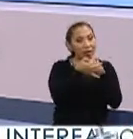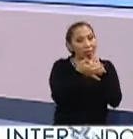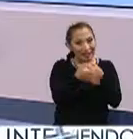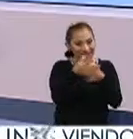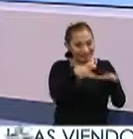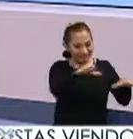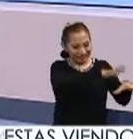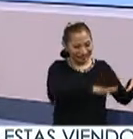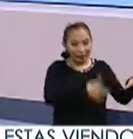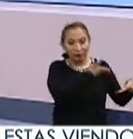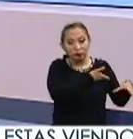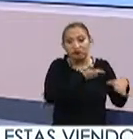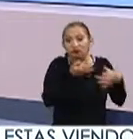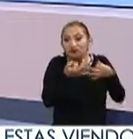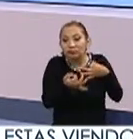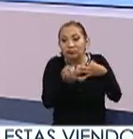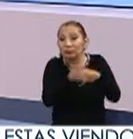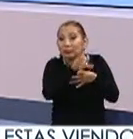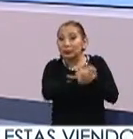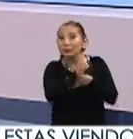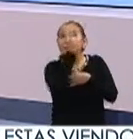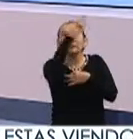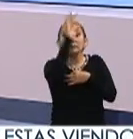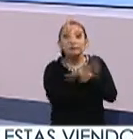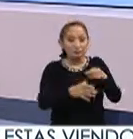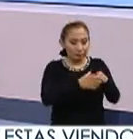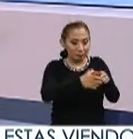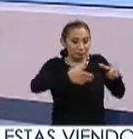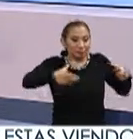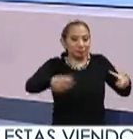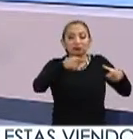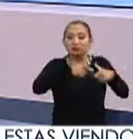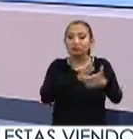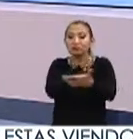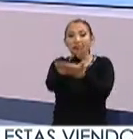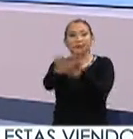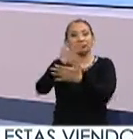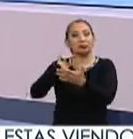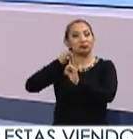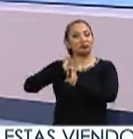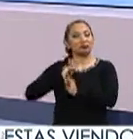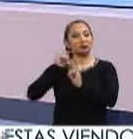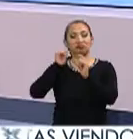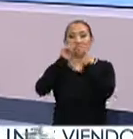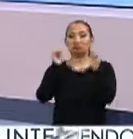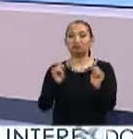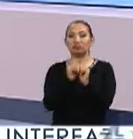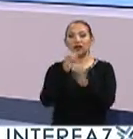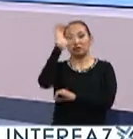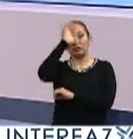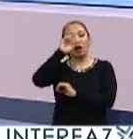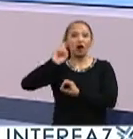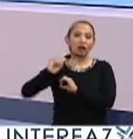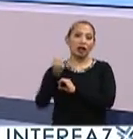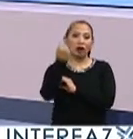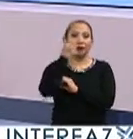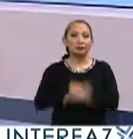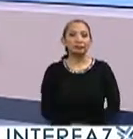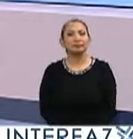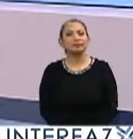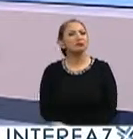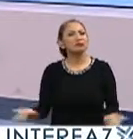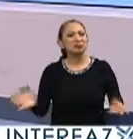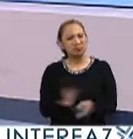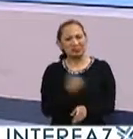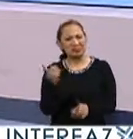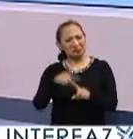esta alta preferencia, el 81% se decantan por una titulación vinculada con la ciencia o la tecnología. ¿Qué